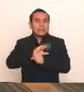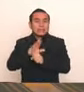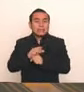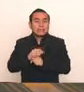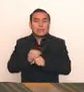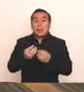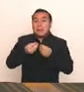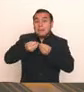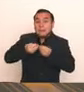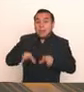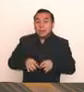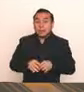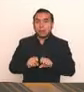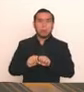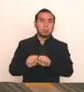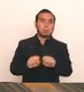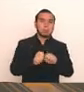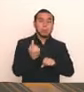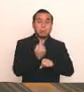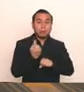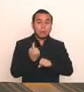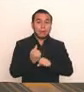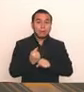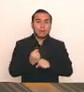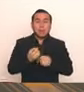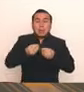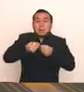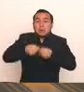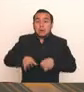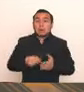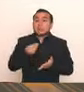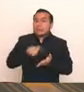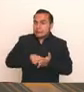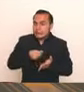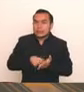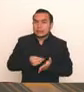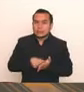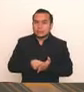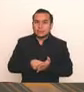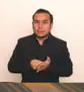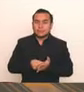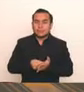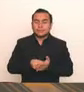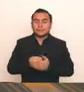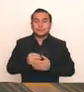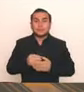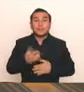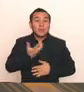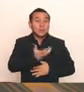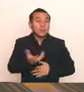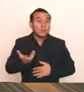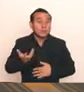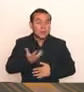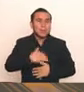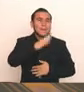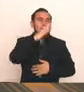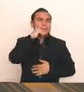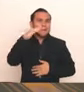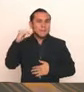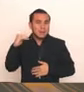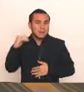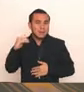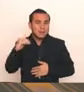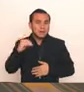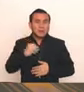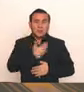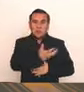tener un costo de vidas altísimo sin tener un impacto en la economía también altísimo todos estos países que son potencias